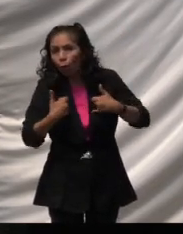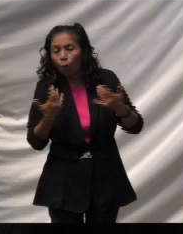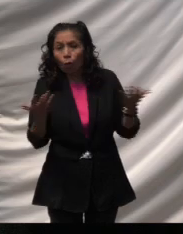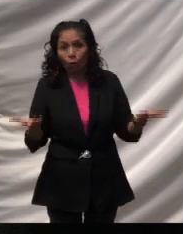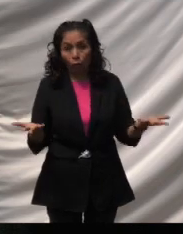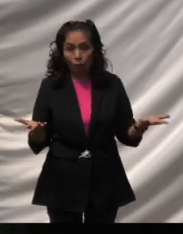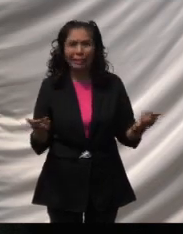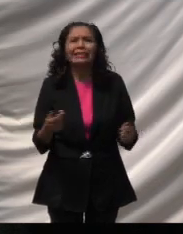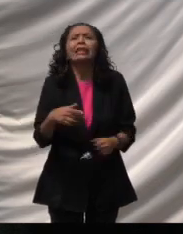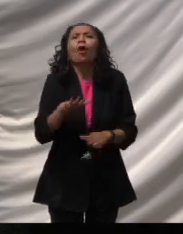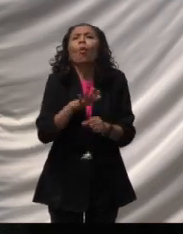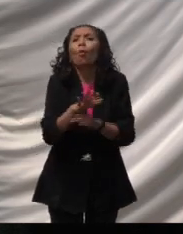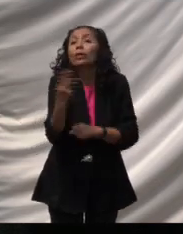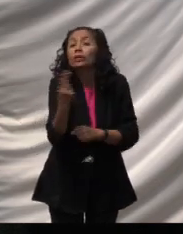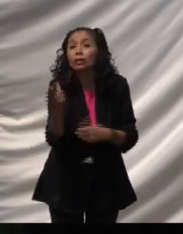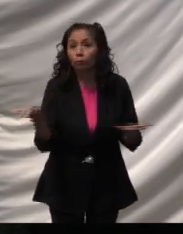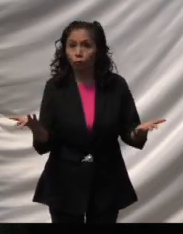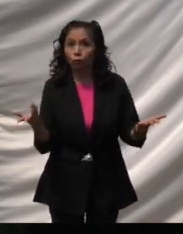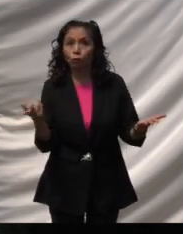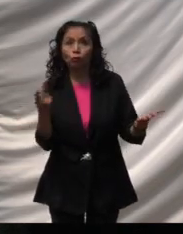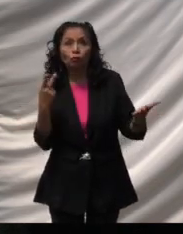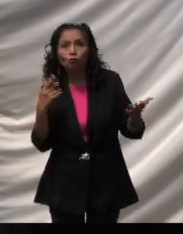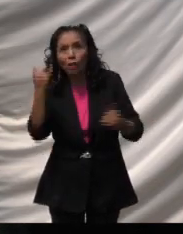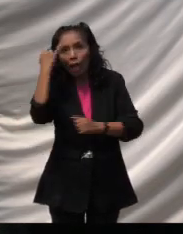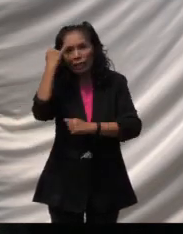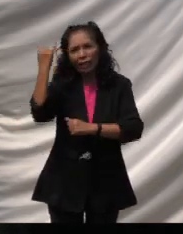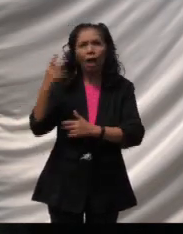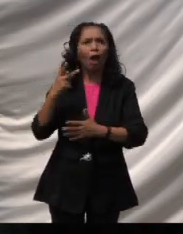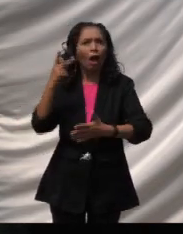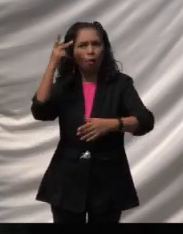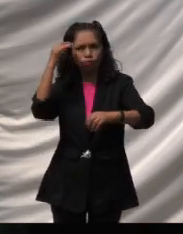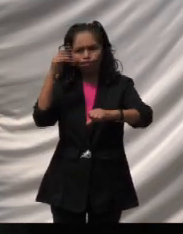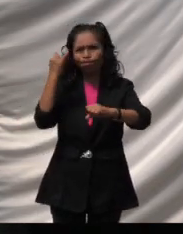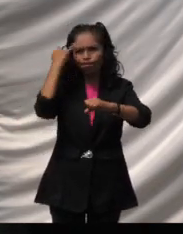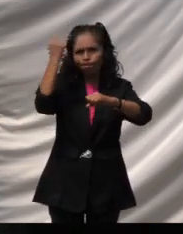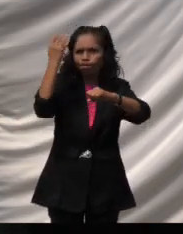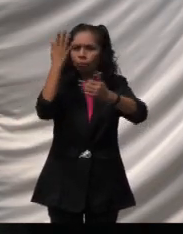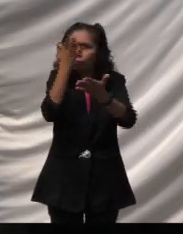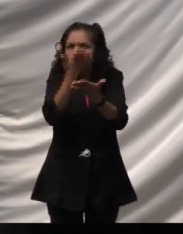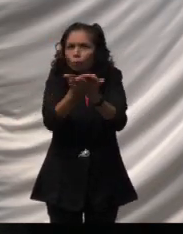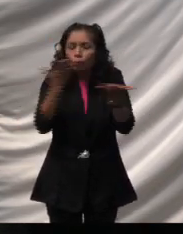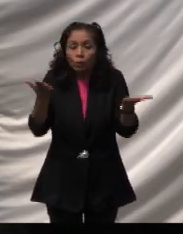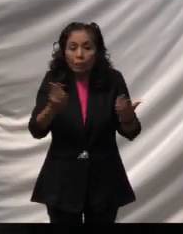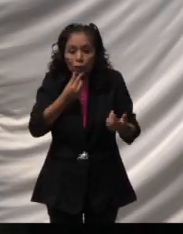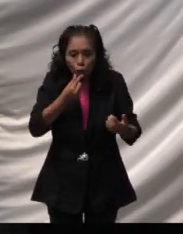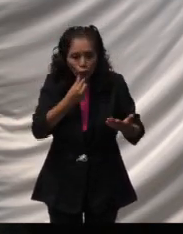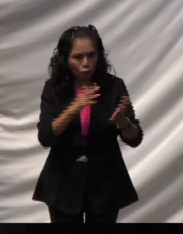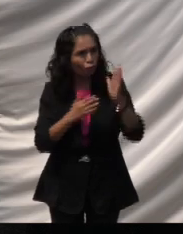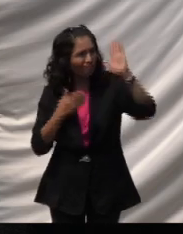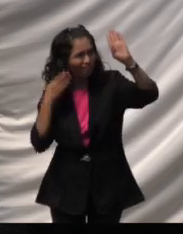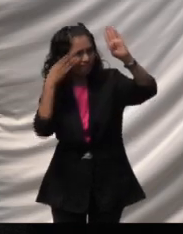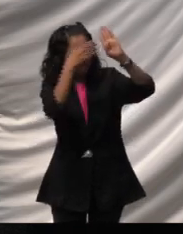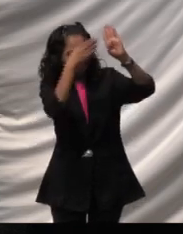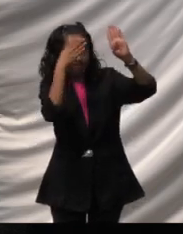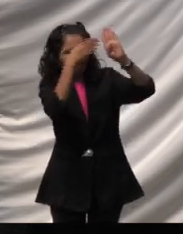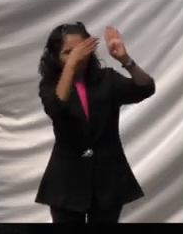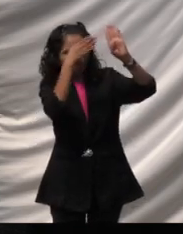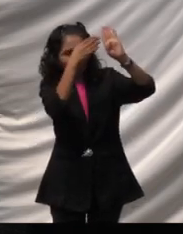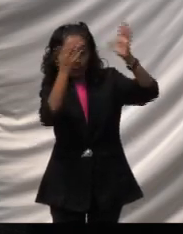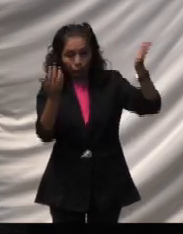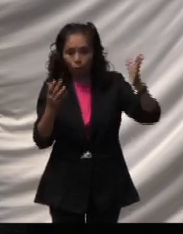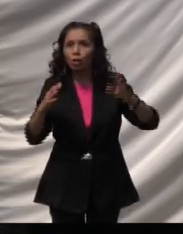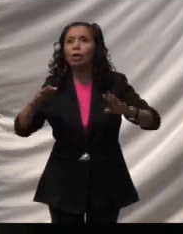¿qué necesitamos? Una nueva política. Una política donde los niños vayan primero, donde los adultos trabajen para darle a los